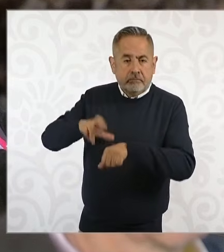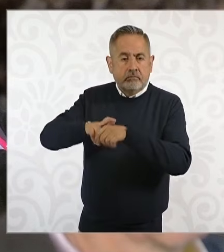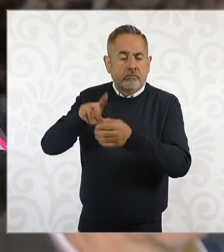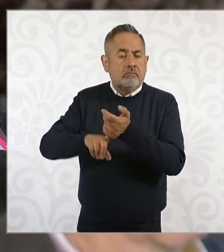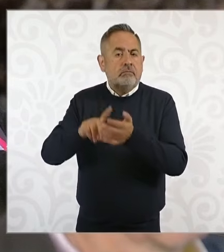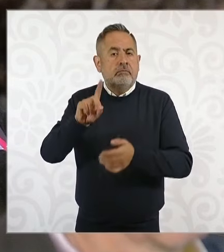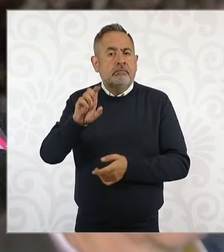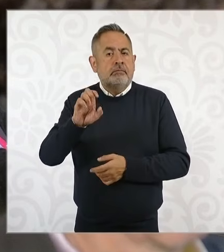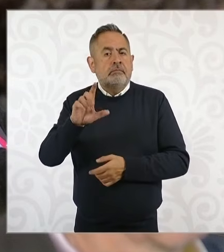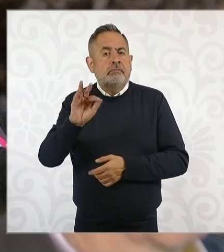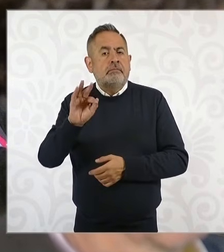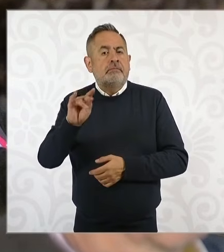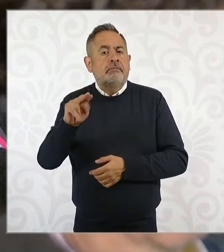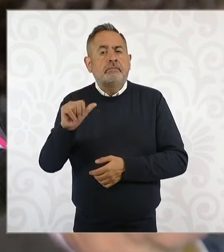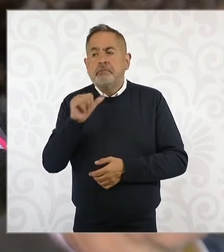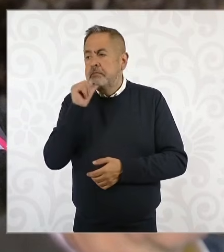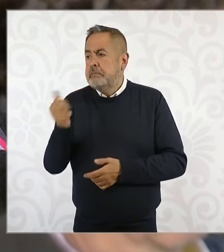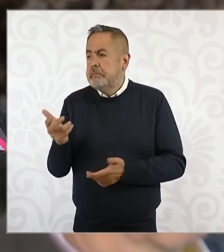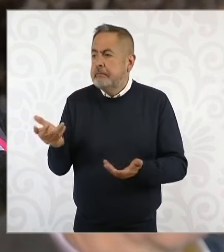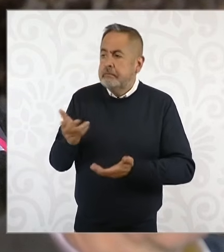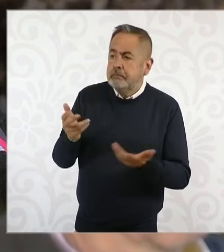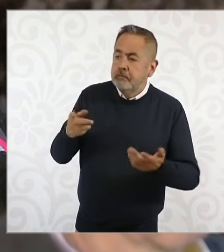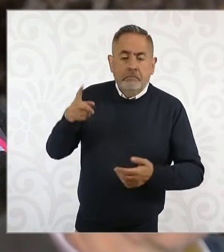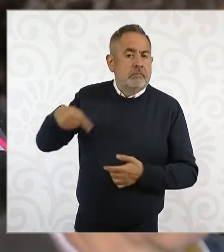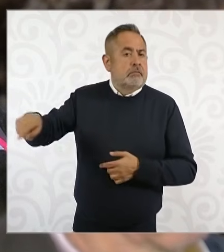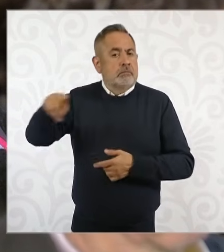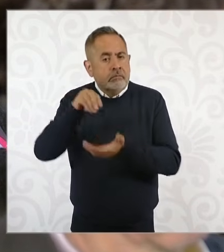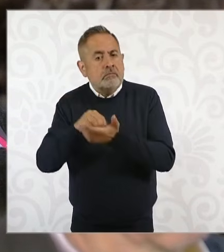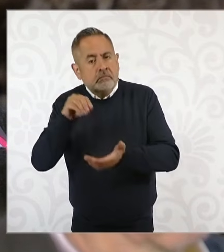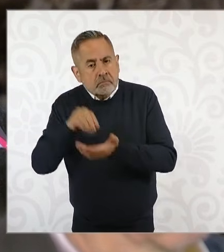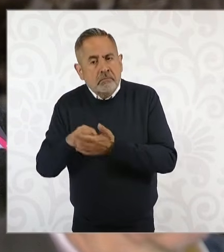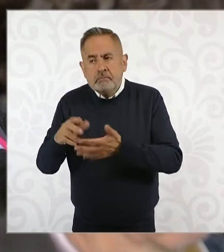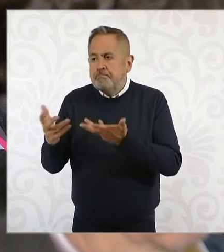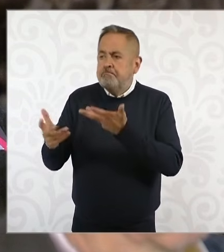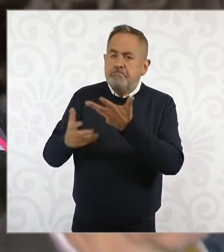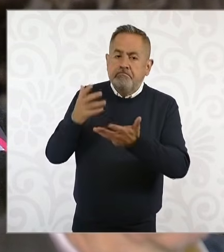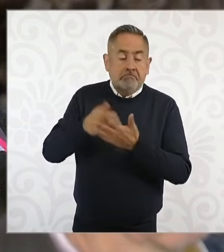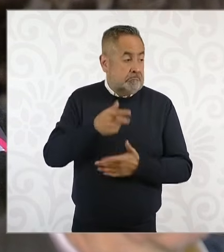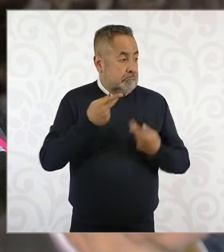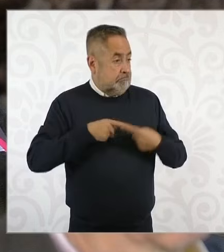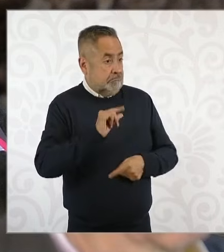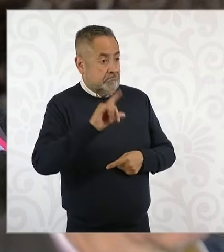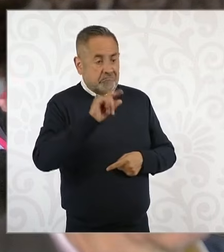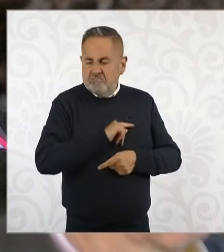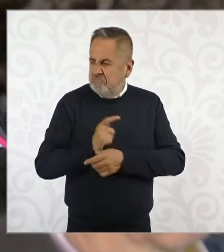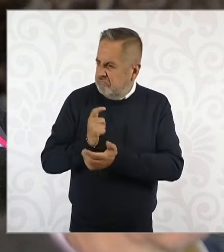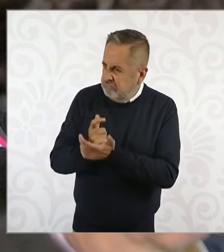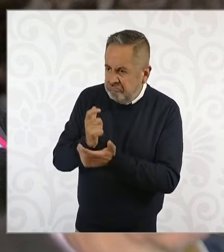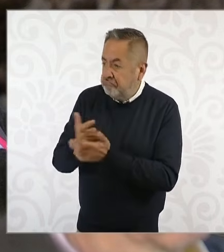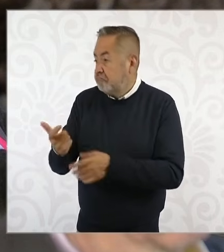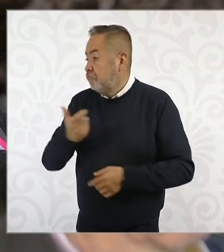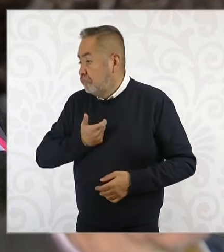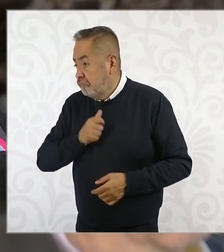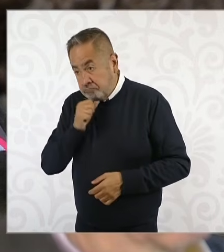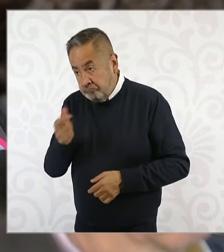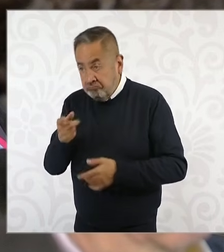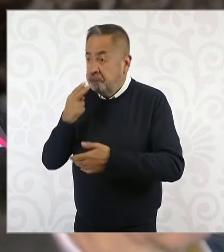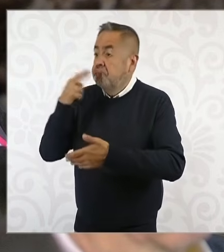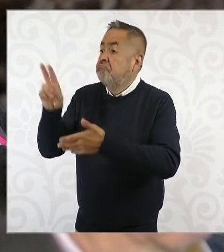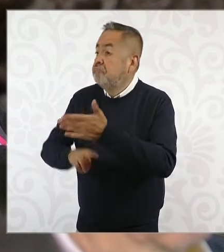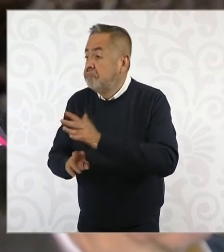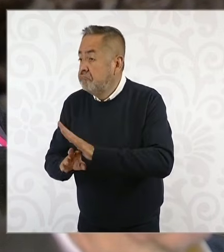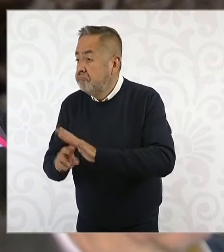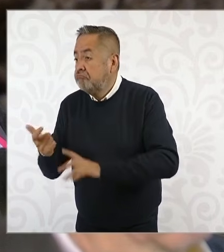Delfina Gómez no haya tomado acciones, los funcionarios siguen en activo, las extorsiones han aumentado. Ahí está la población del